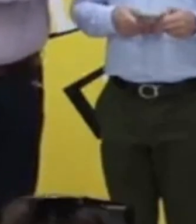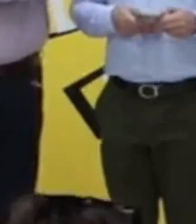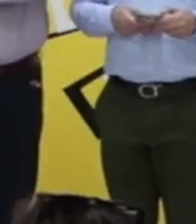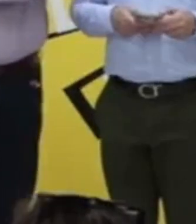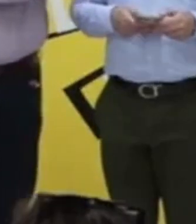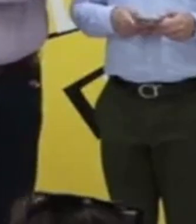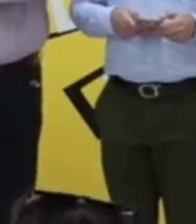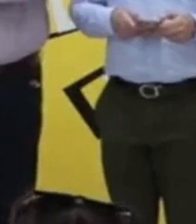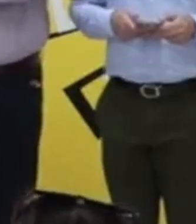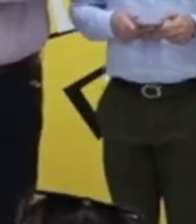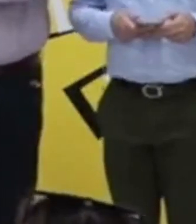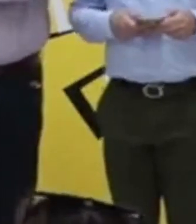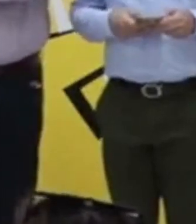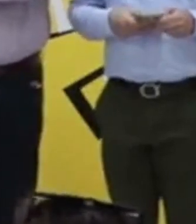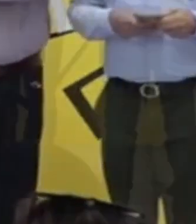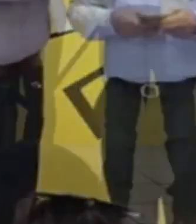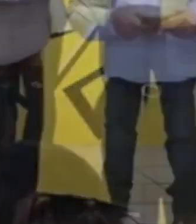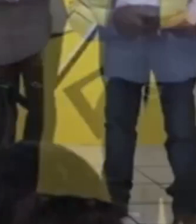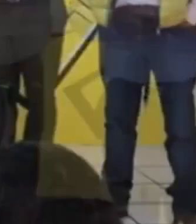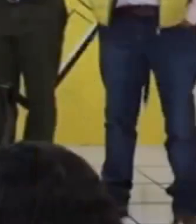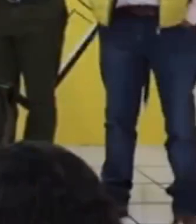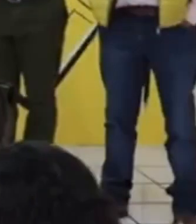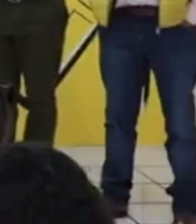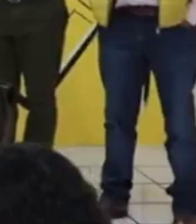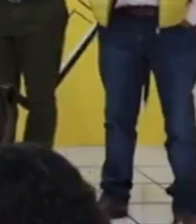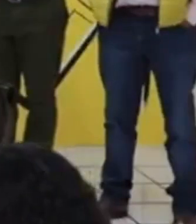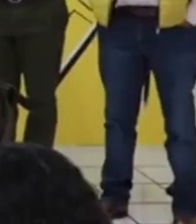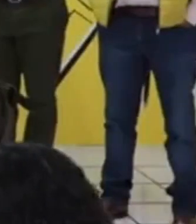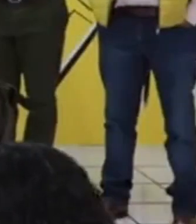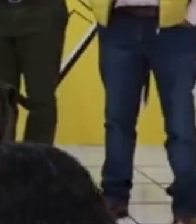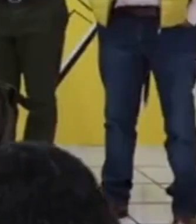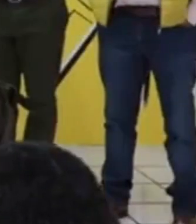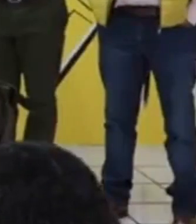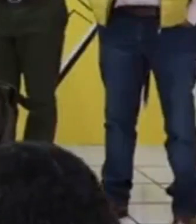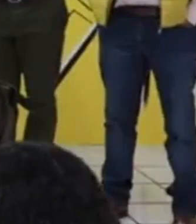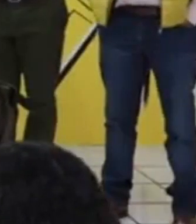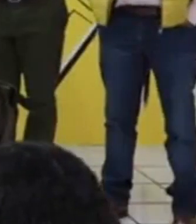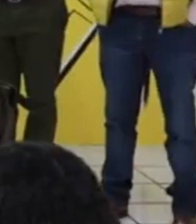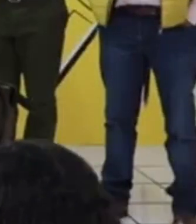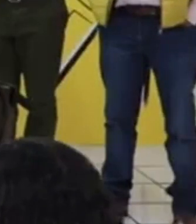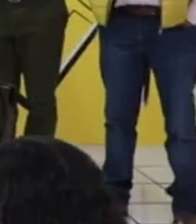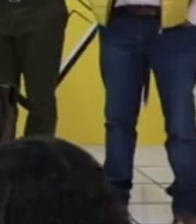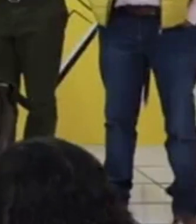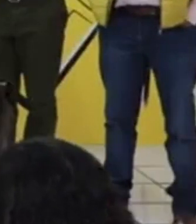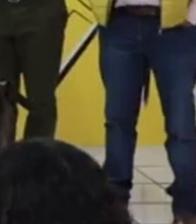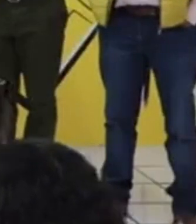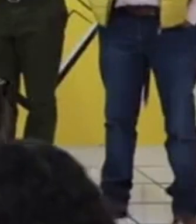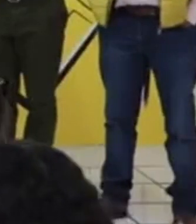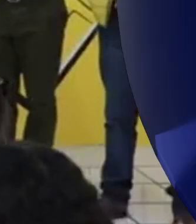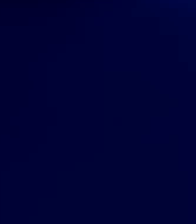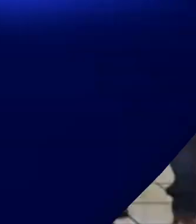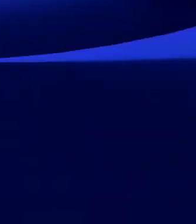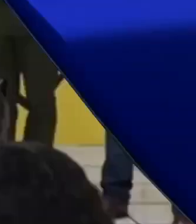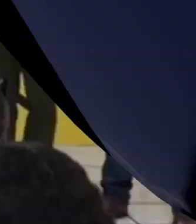Beatriz Paredes esté descartada. La ronda final será el próximo 3 de septiembre. En Urbis TV Noticias, Rafael